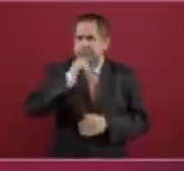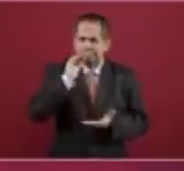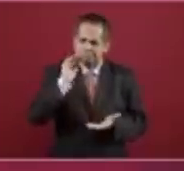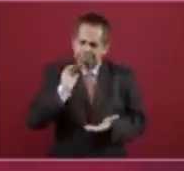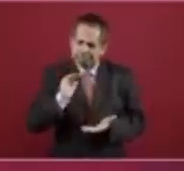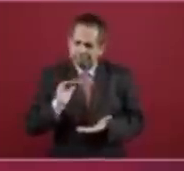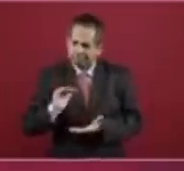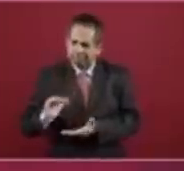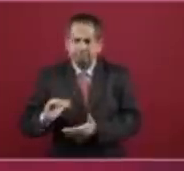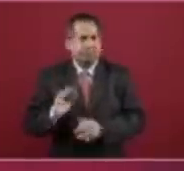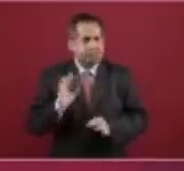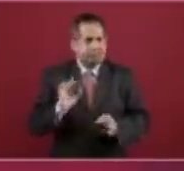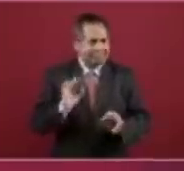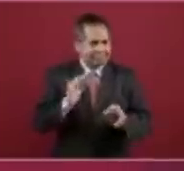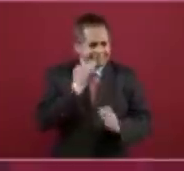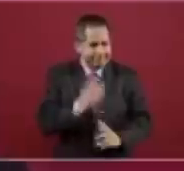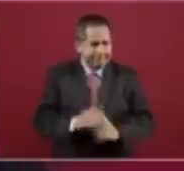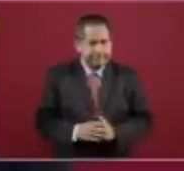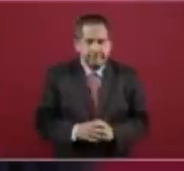Y